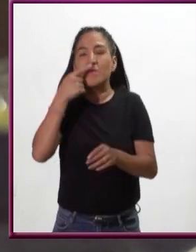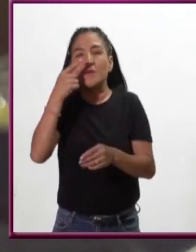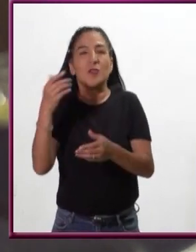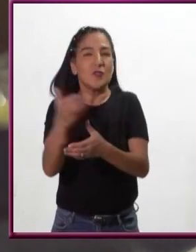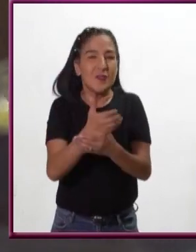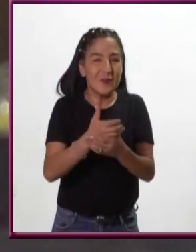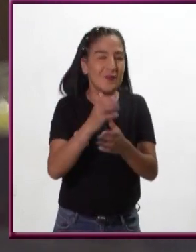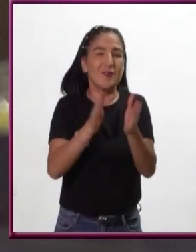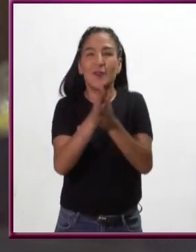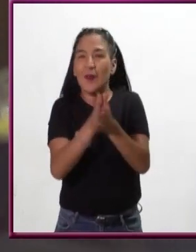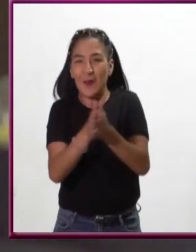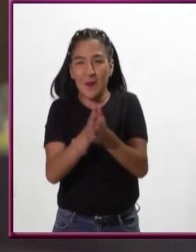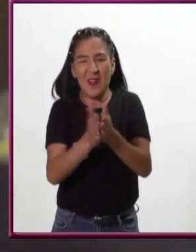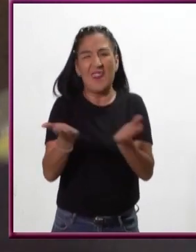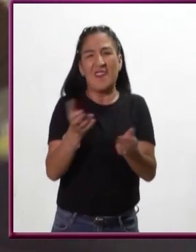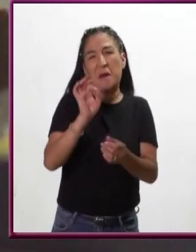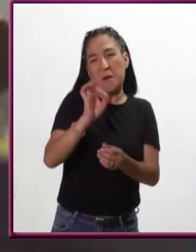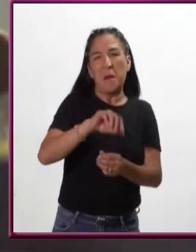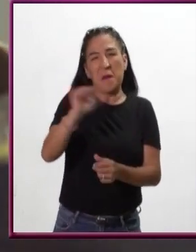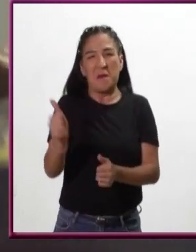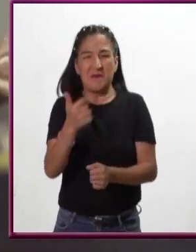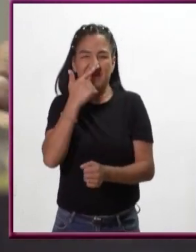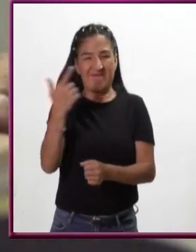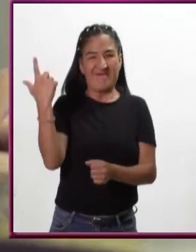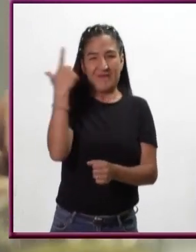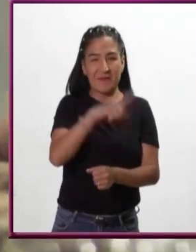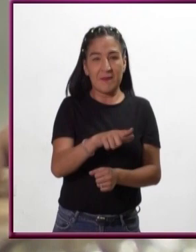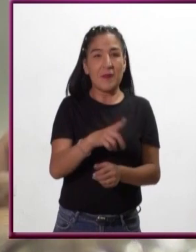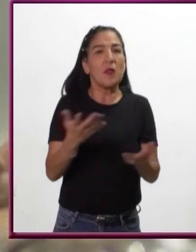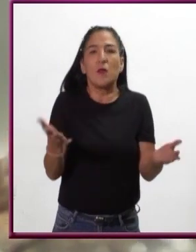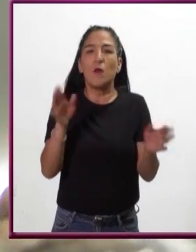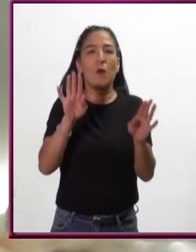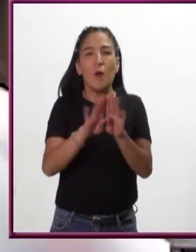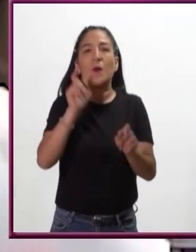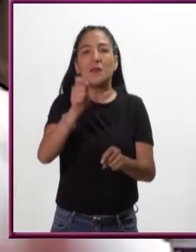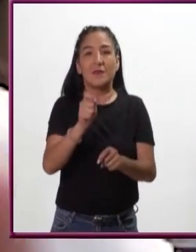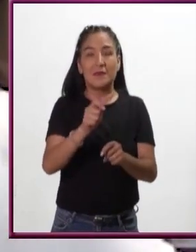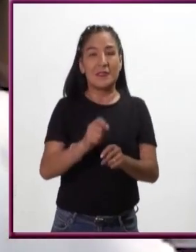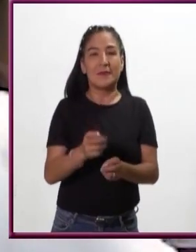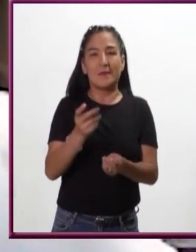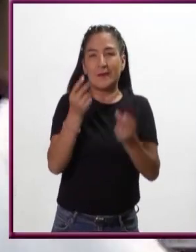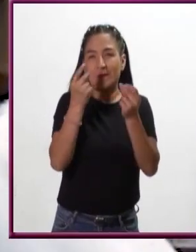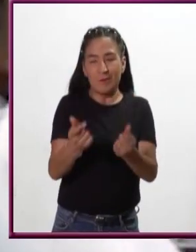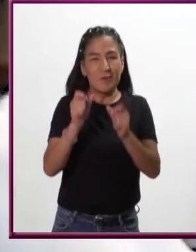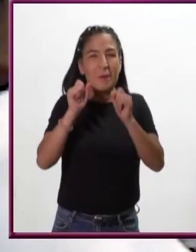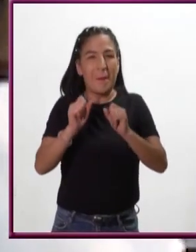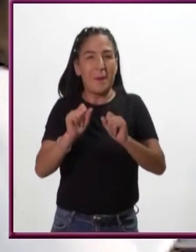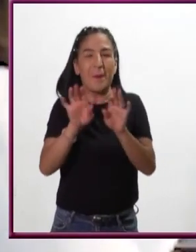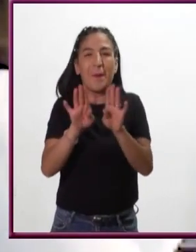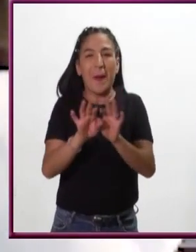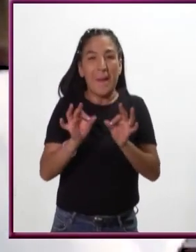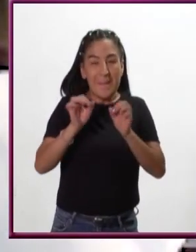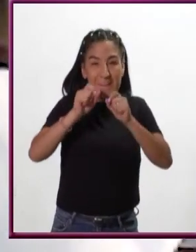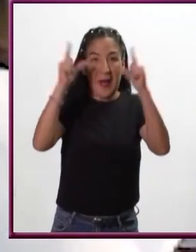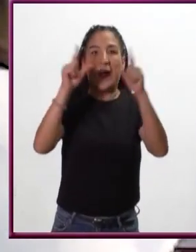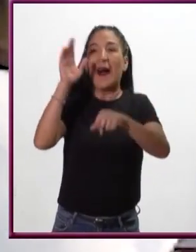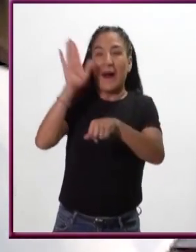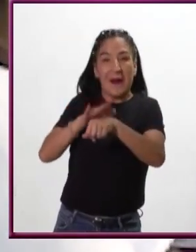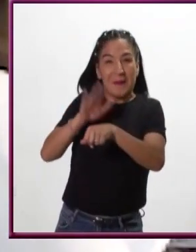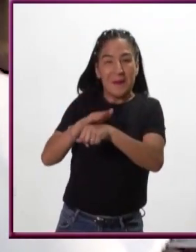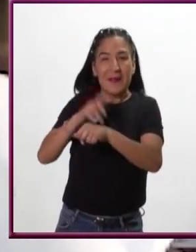a chocolate, o un aroma desagradable, sino que se activan toda esta o